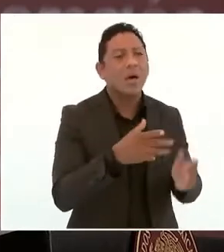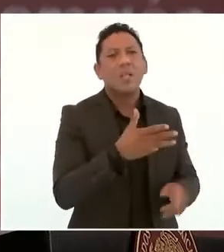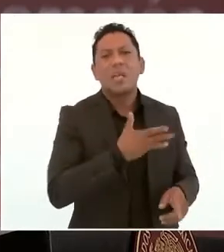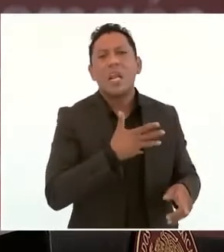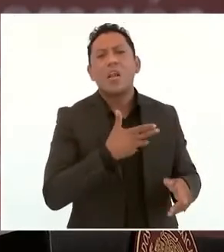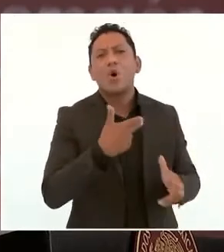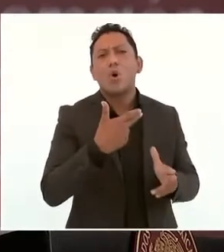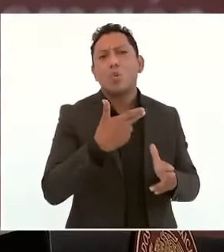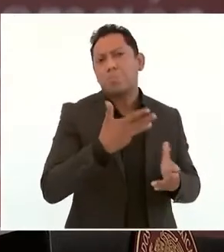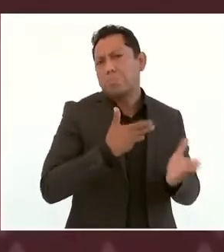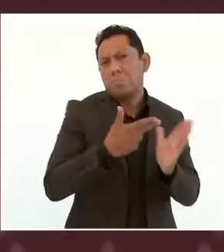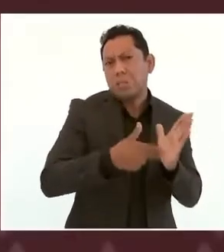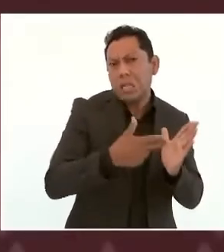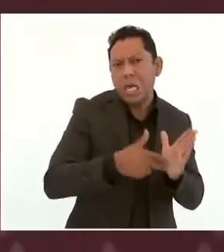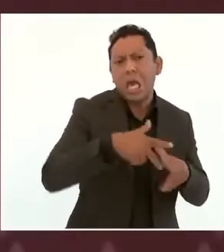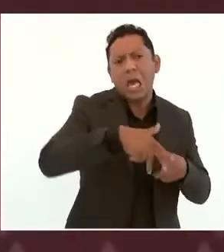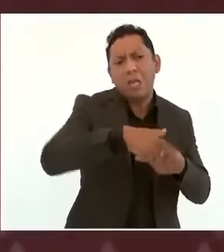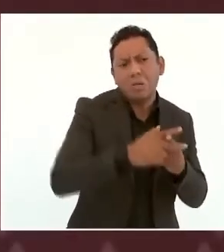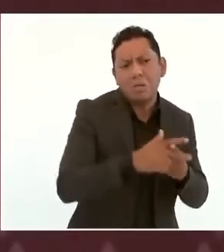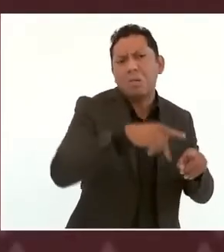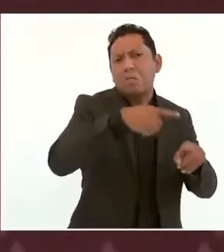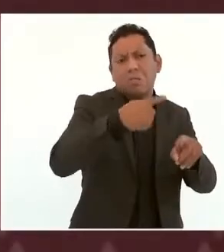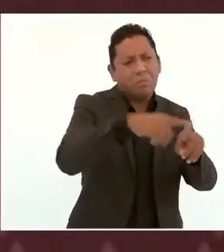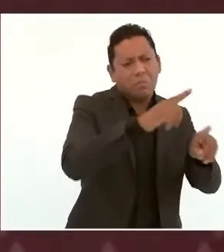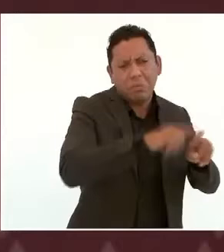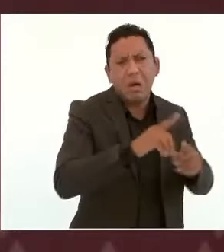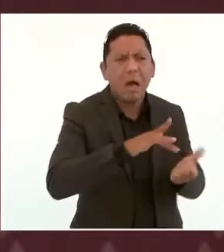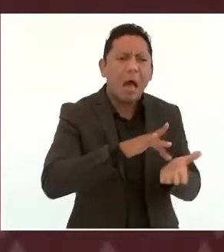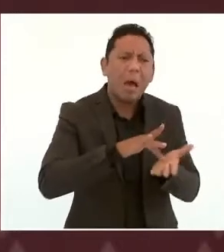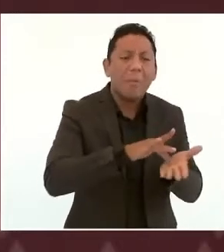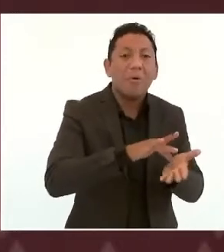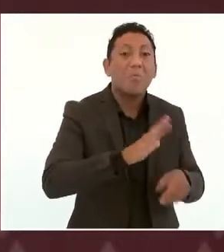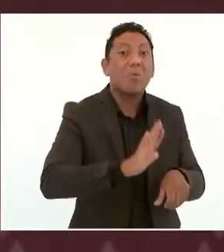un taller, para que resistieran